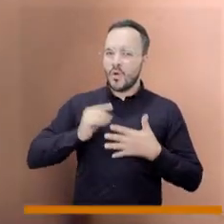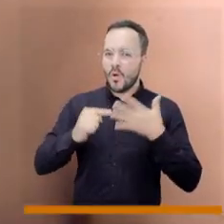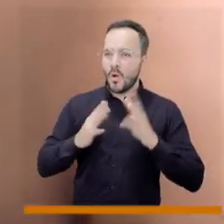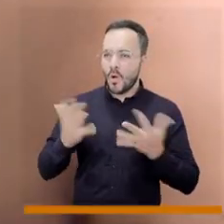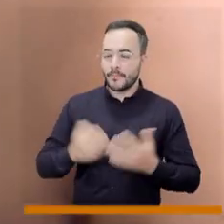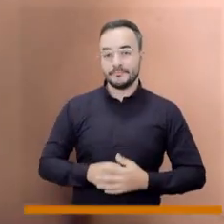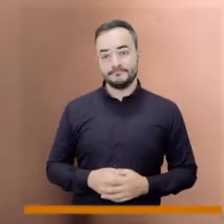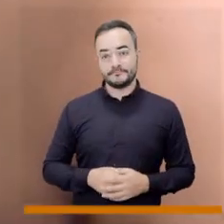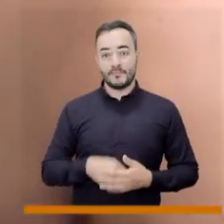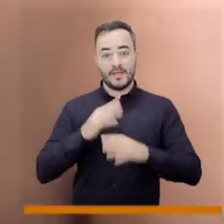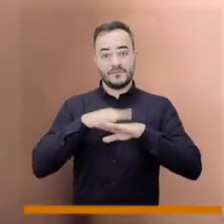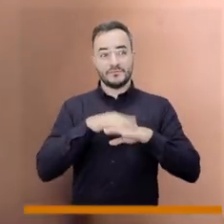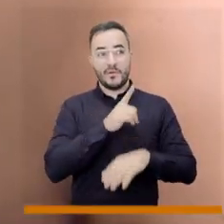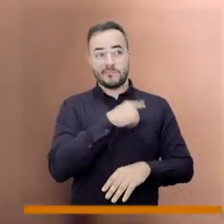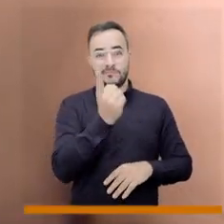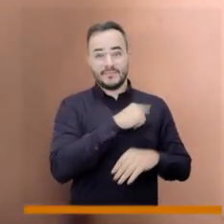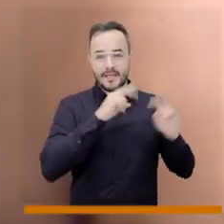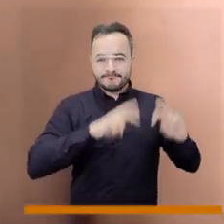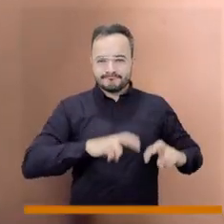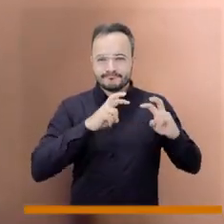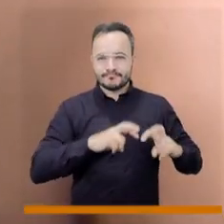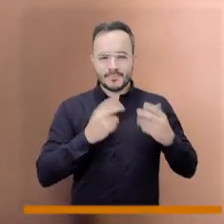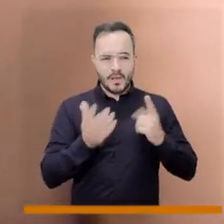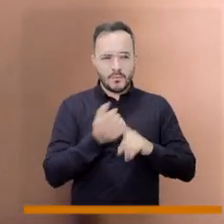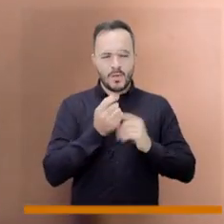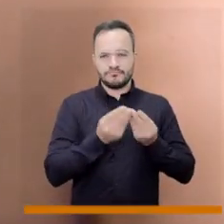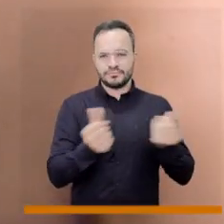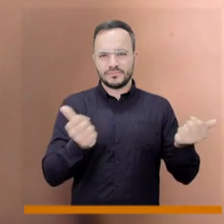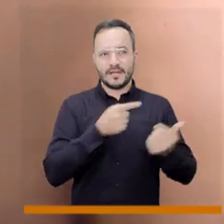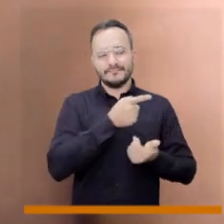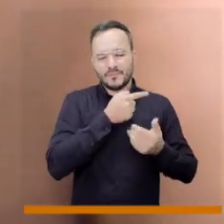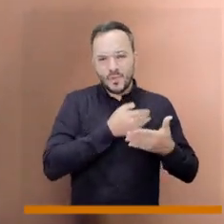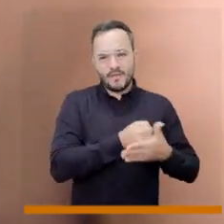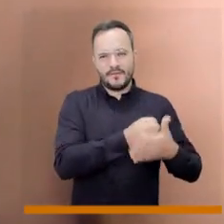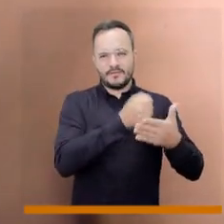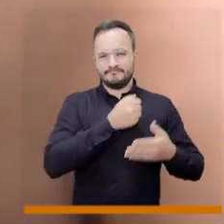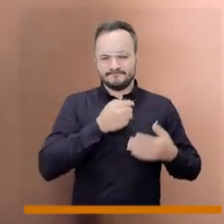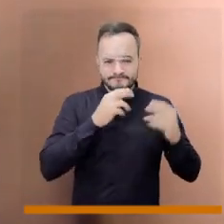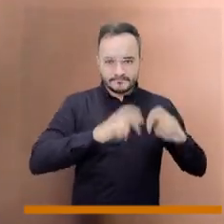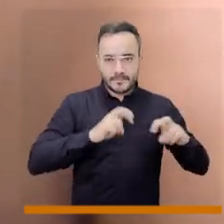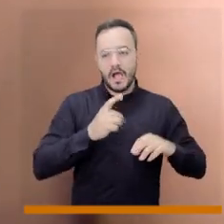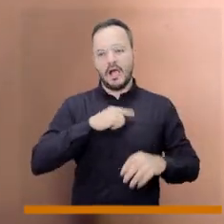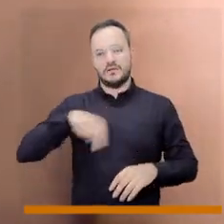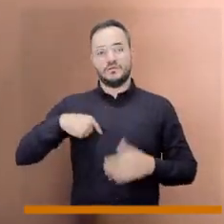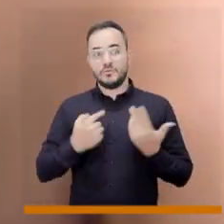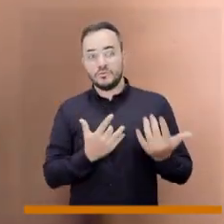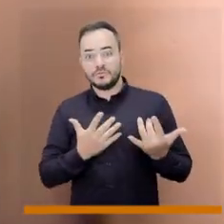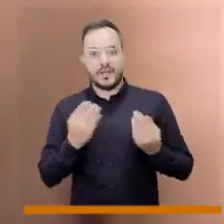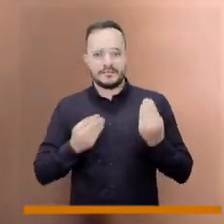riesgo de cada mujer. Mientras llega la cura que se trabaja angustiosamente, nosotros debemos